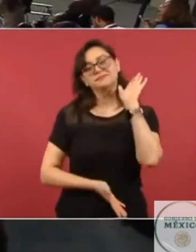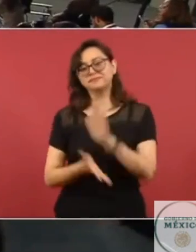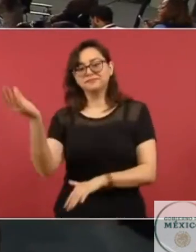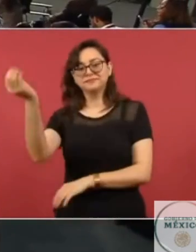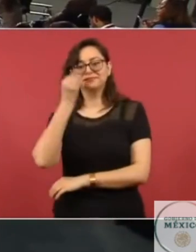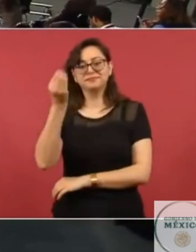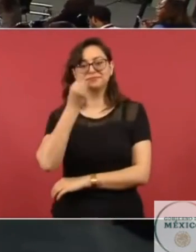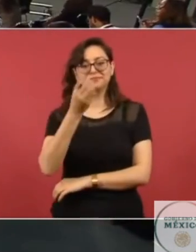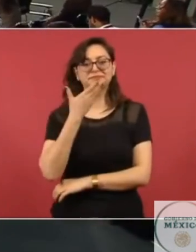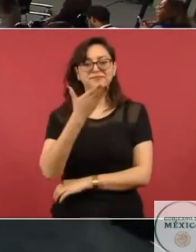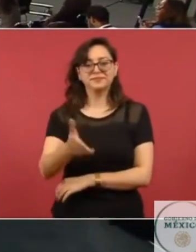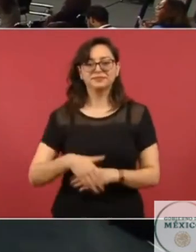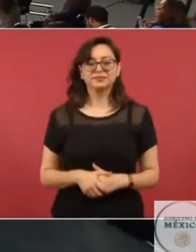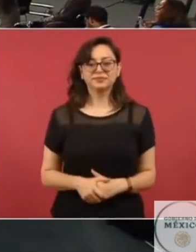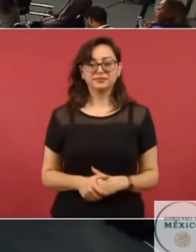desayunar.